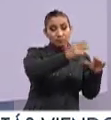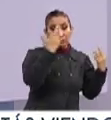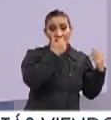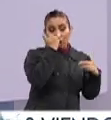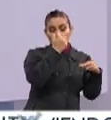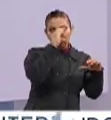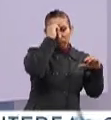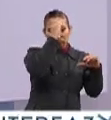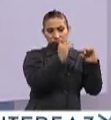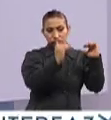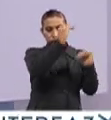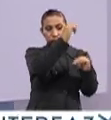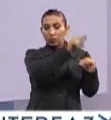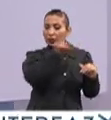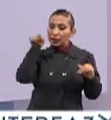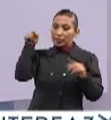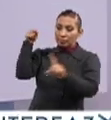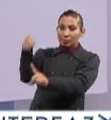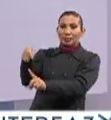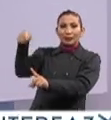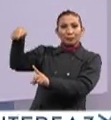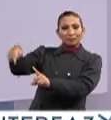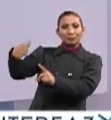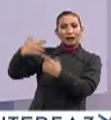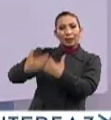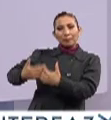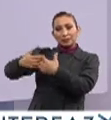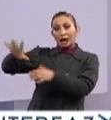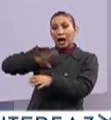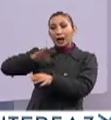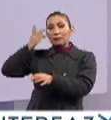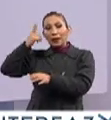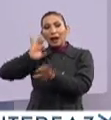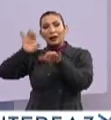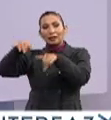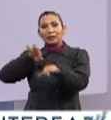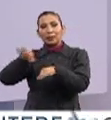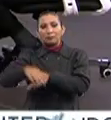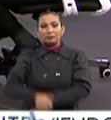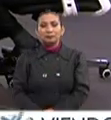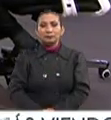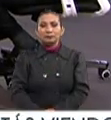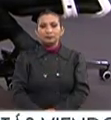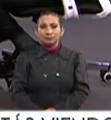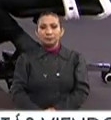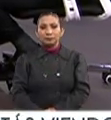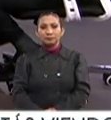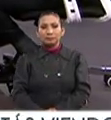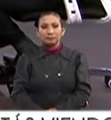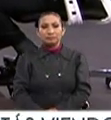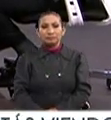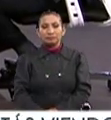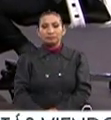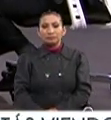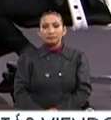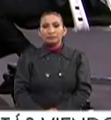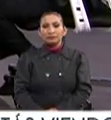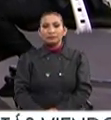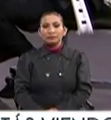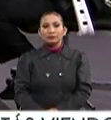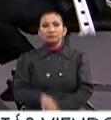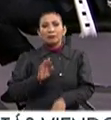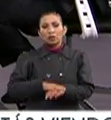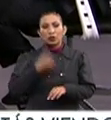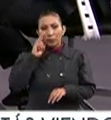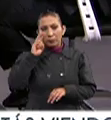pues directamente pues las vacantes que tienen estas empresas? Principalmente cuando